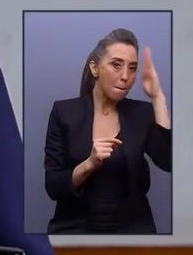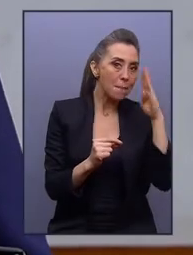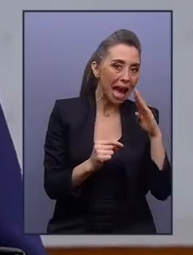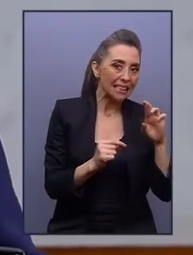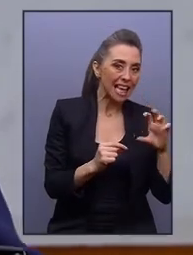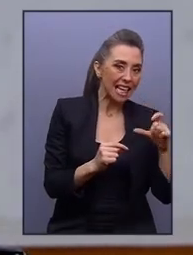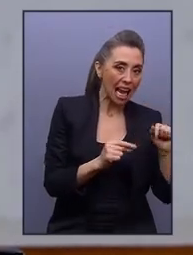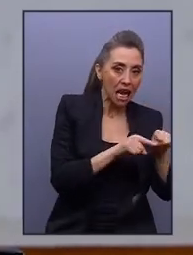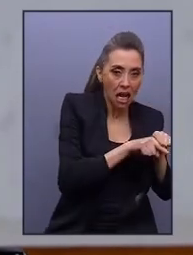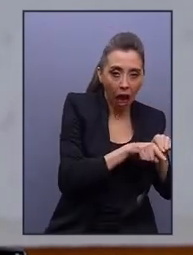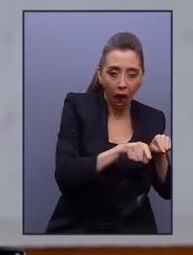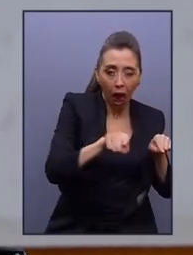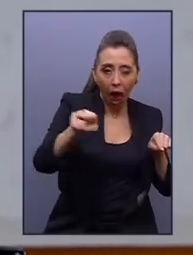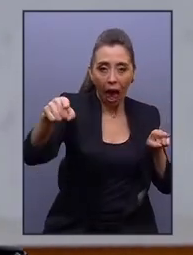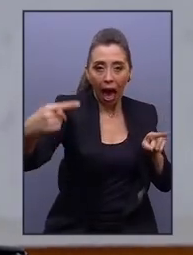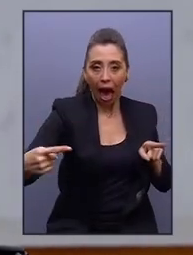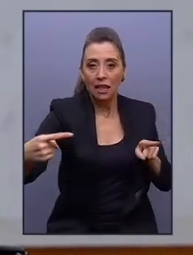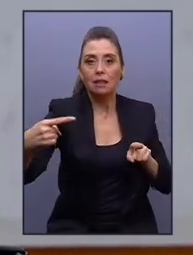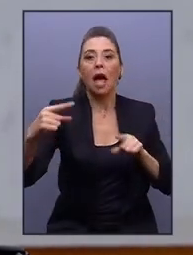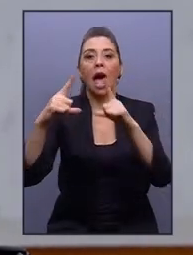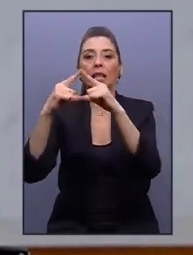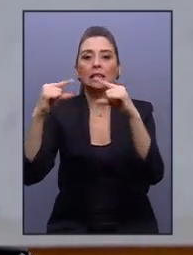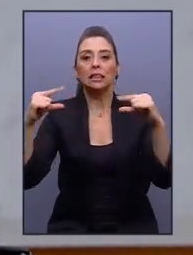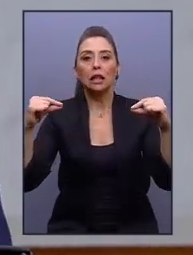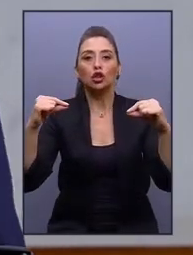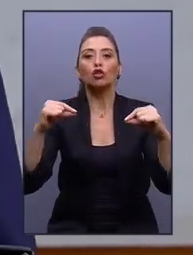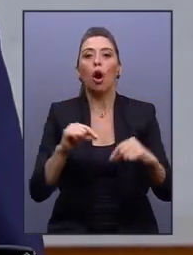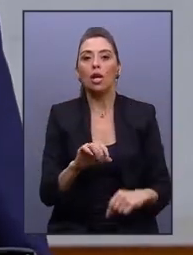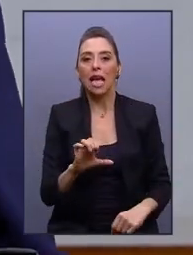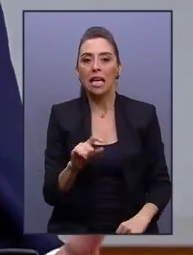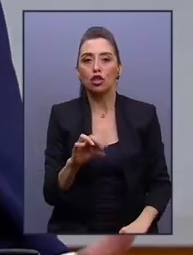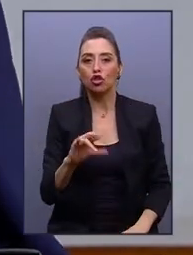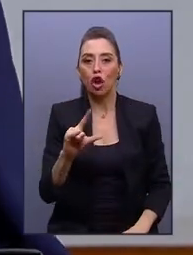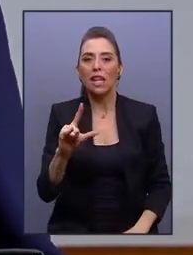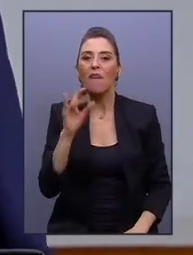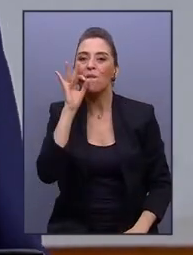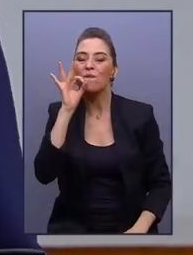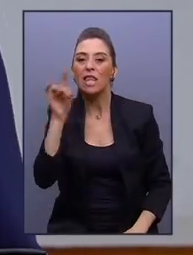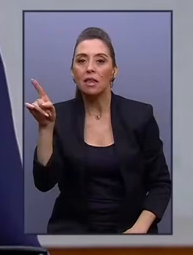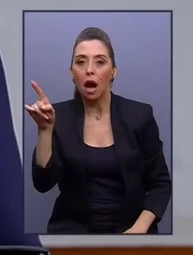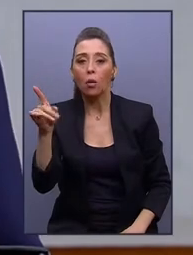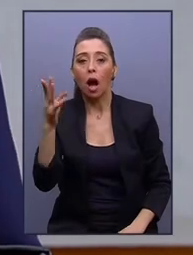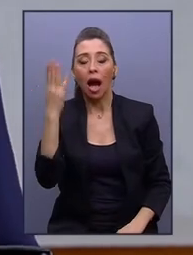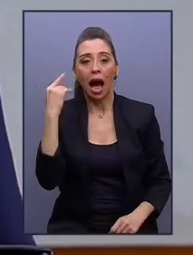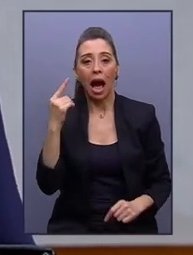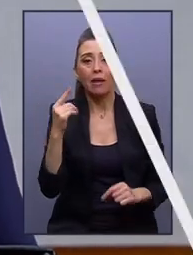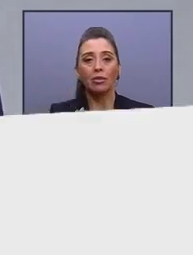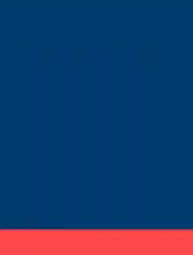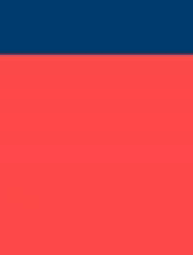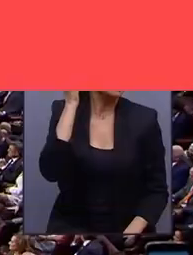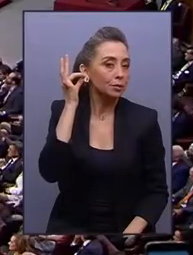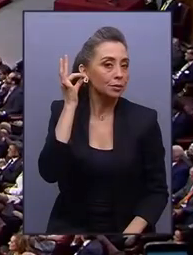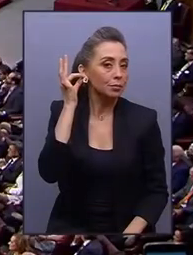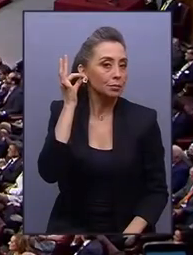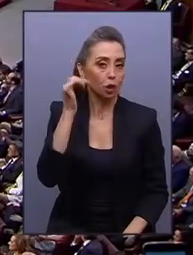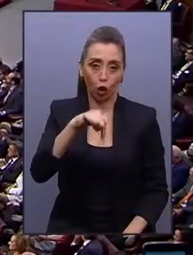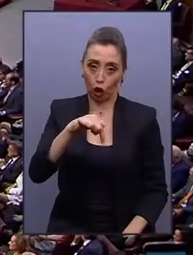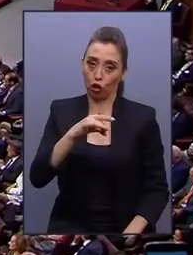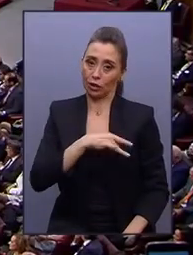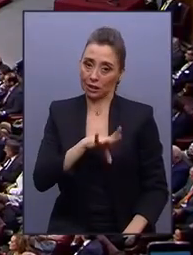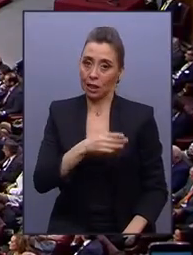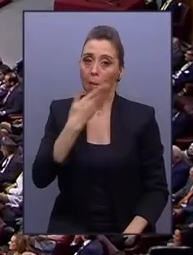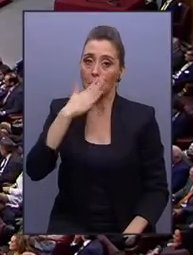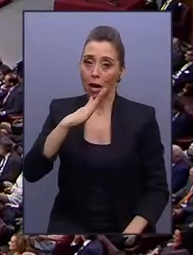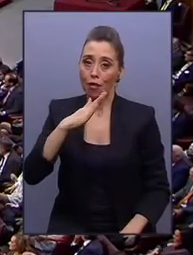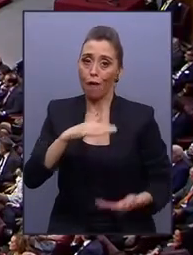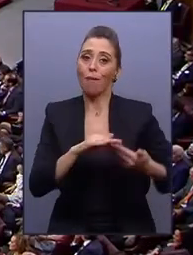Renca hasta la estación Estoril en Vitacura y permitirá descongestionar la saturada línea 1. Hoy Chile es mejor